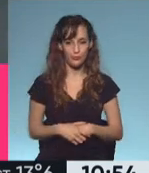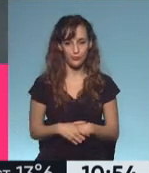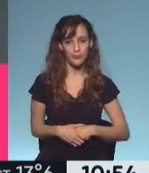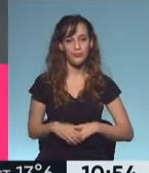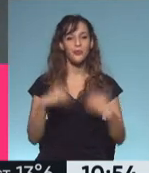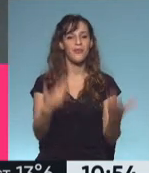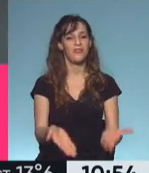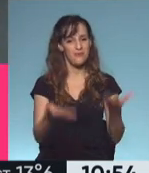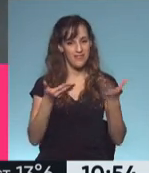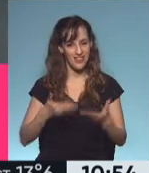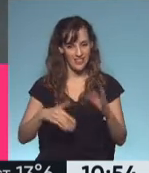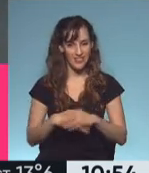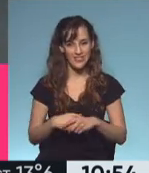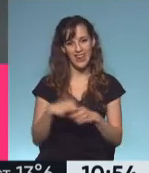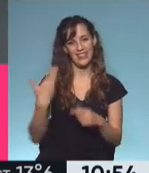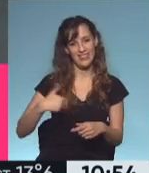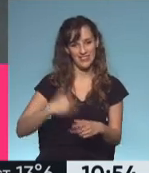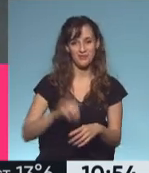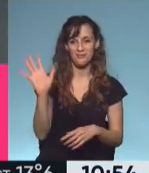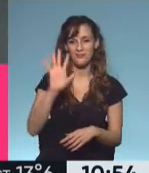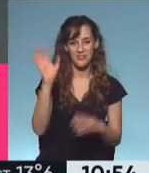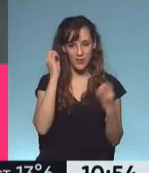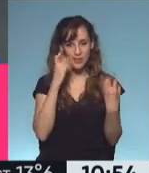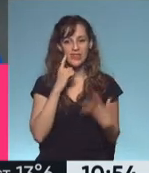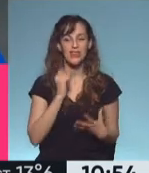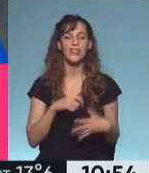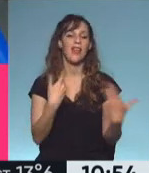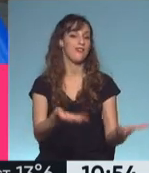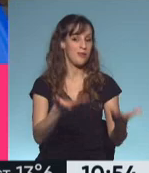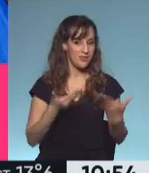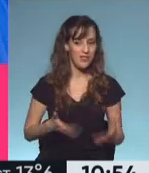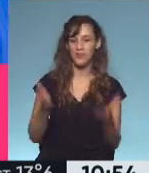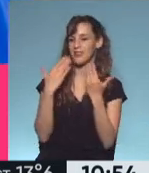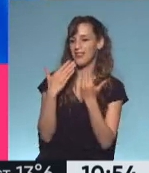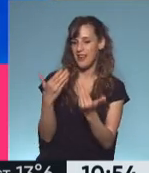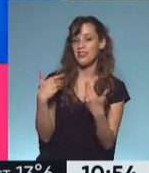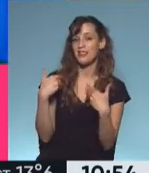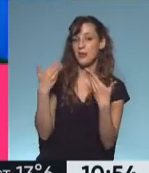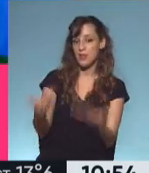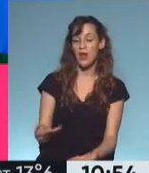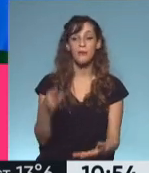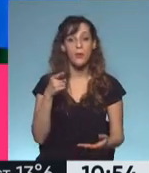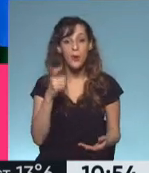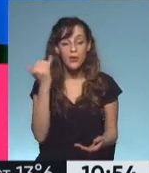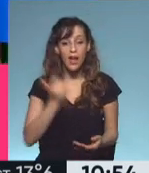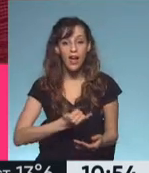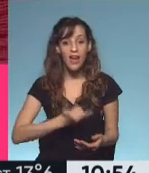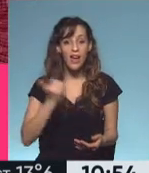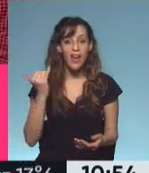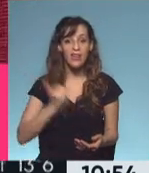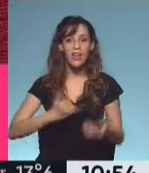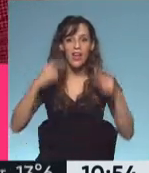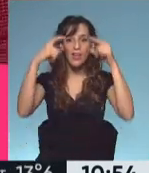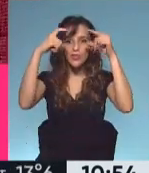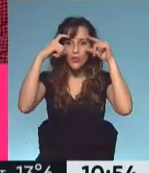Argentina. Siempre discreto. Muy buenos días. ¿Cómo andas, Ale? Hola. Bienvenido. ¿Todo bien, Ale? Gracias por invitarme. Sí, mirá, tenés bien. Suculenta hasta en el anteojo. En